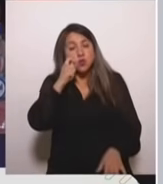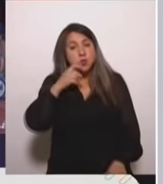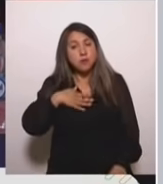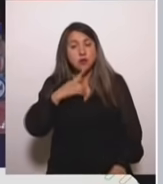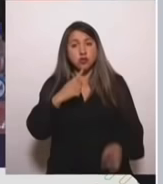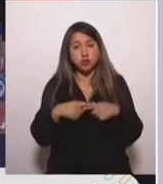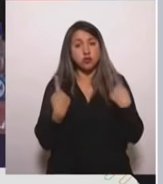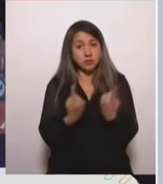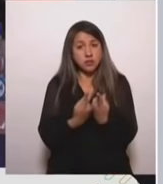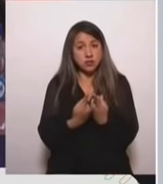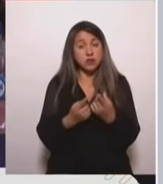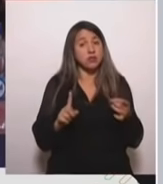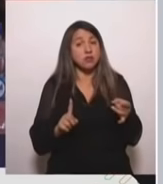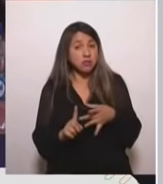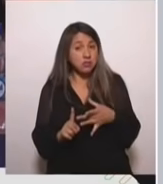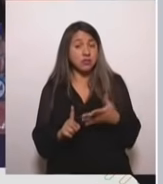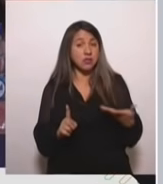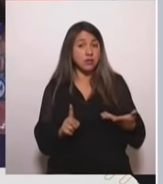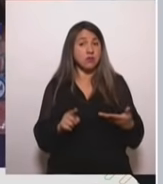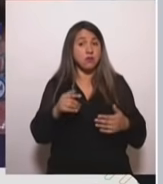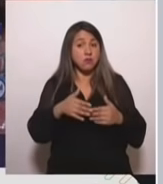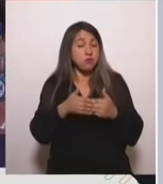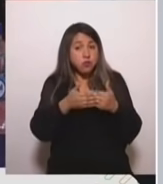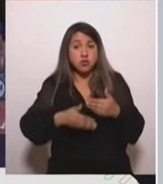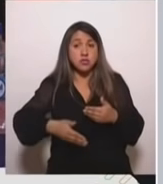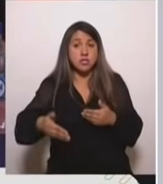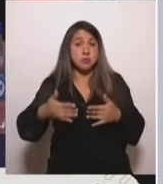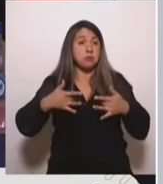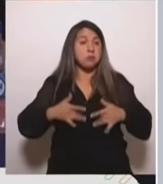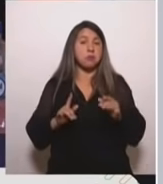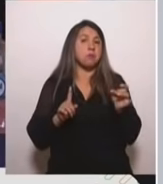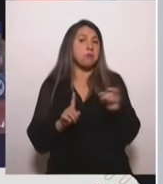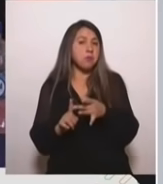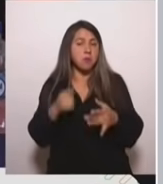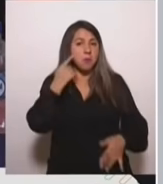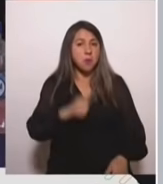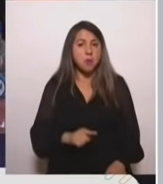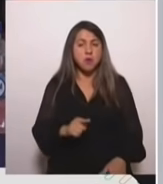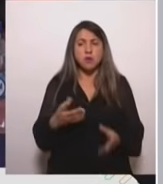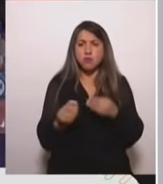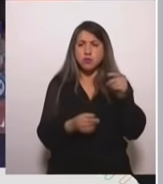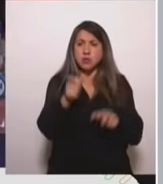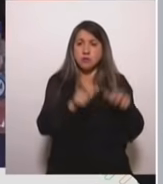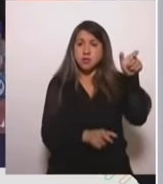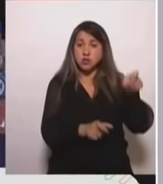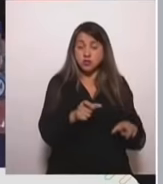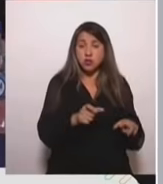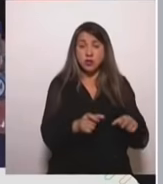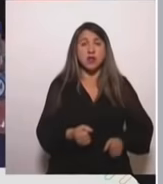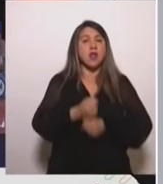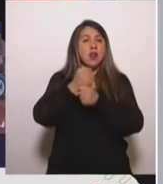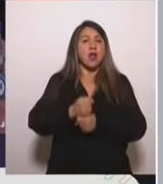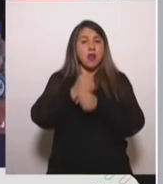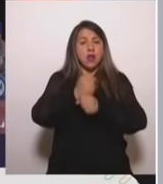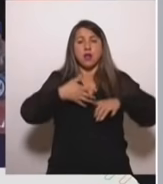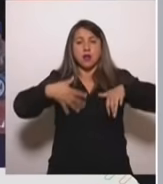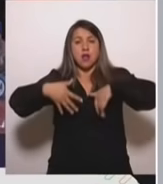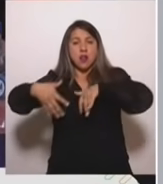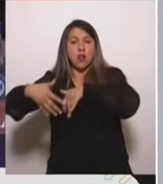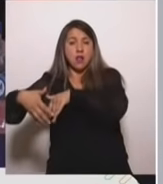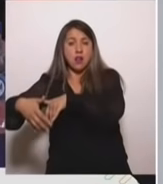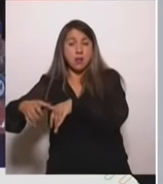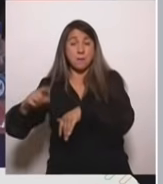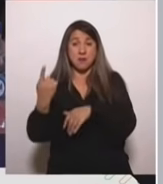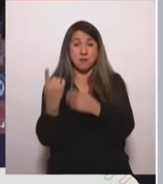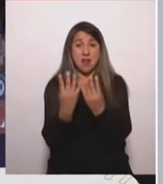revisión profunda, que el pueblo de Chile en octubre del año pasado definió que fuera total, no se origina necesariamente en